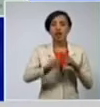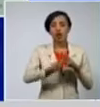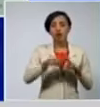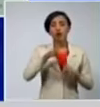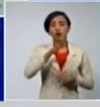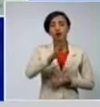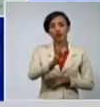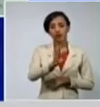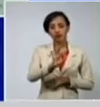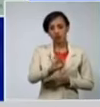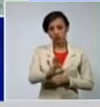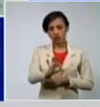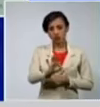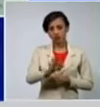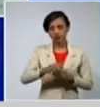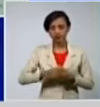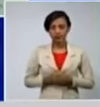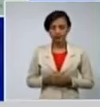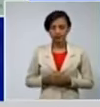estos 40.